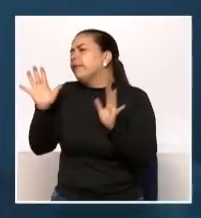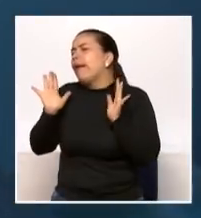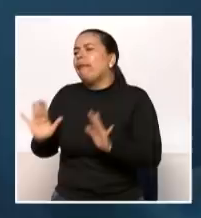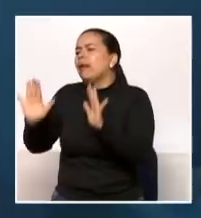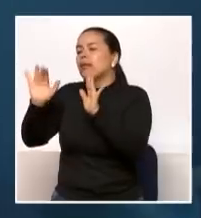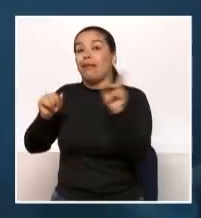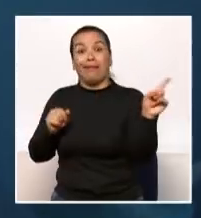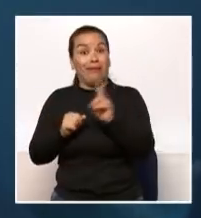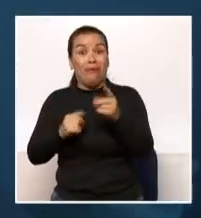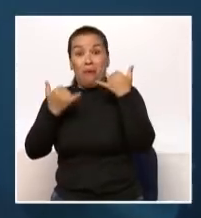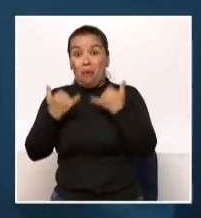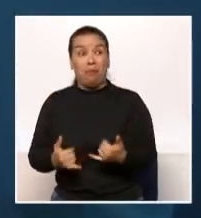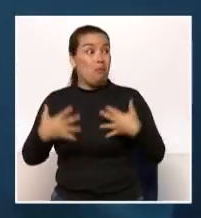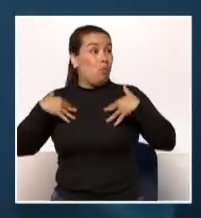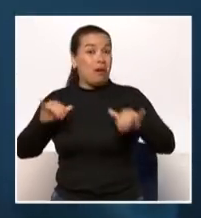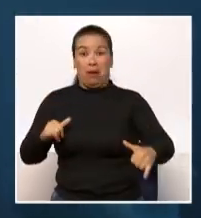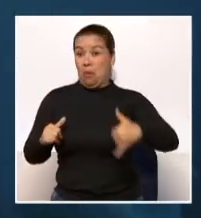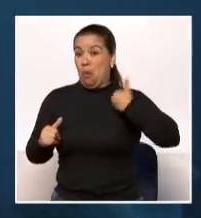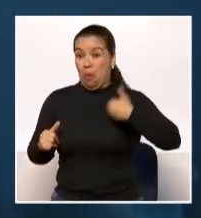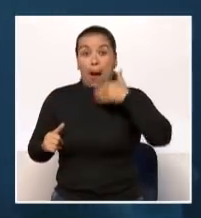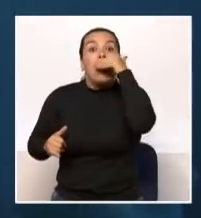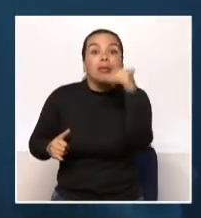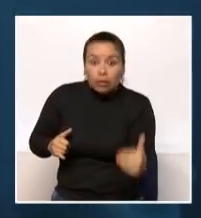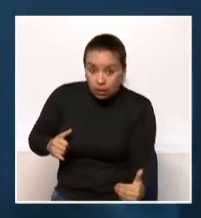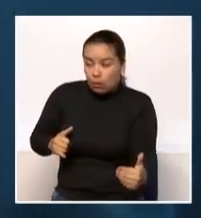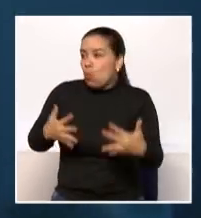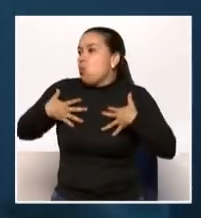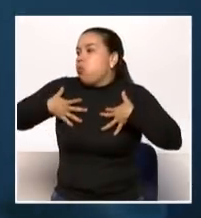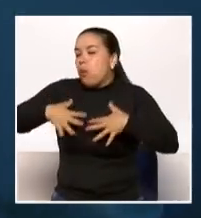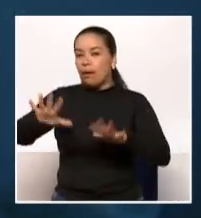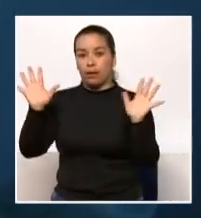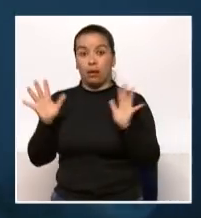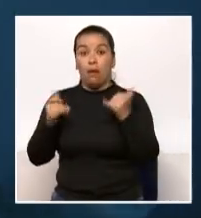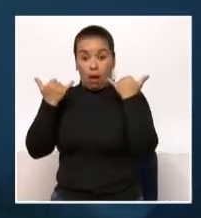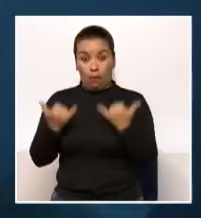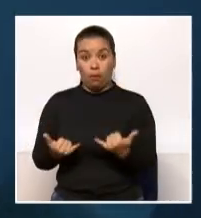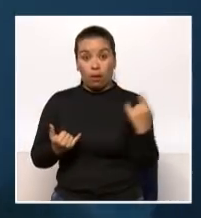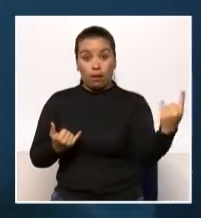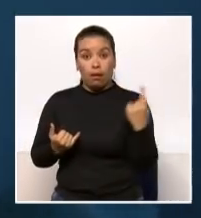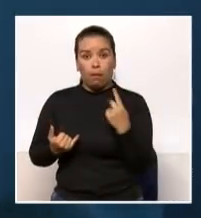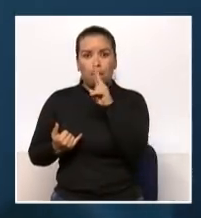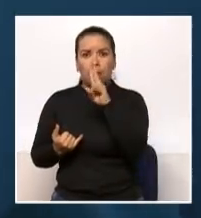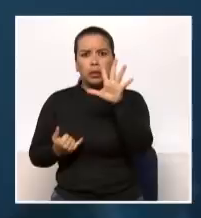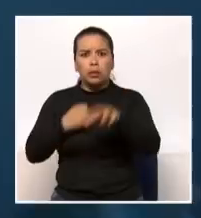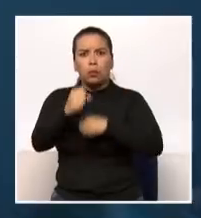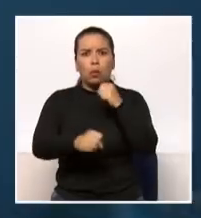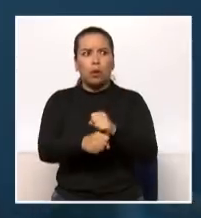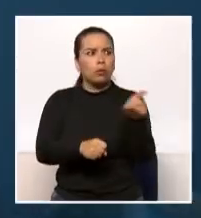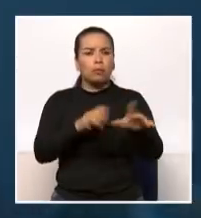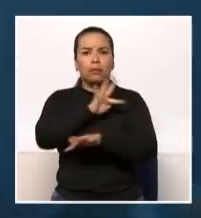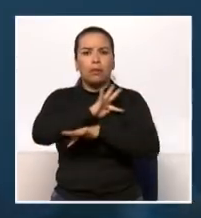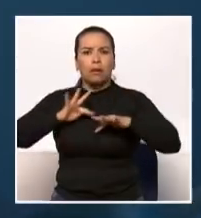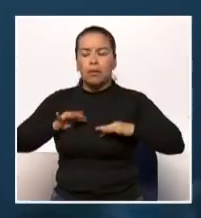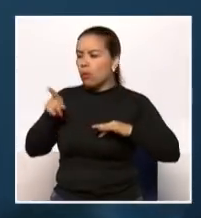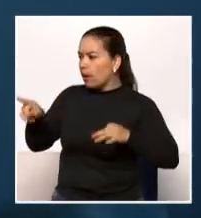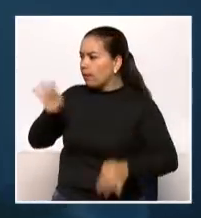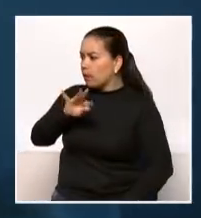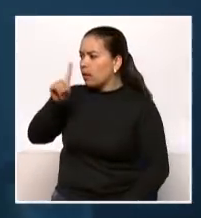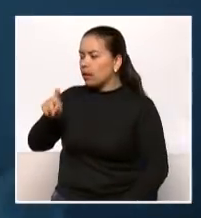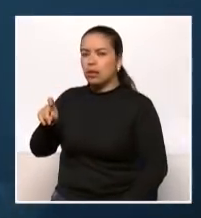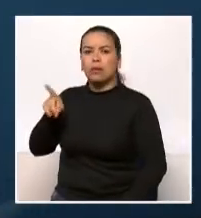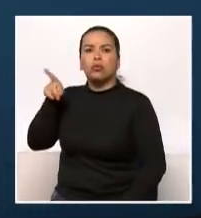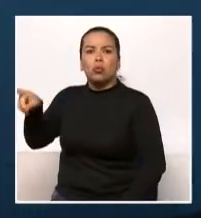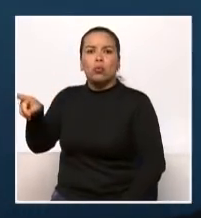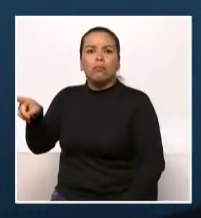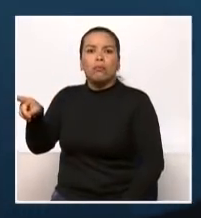las patologías son porque a la persona le están llegando. Ahorita veíamos una paciente de 25 años en tratamiento, él de 36 en una búsqueda